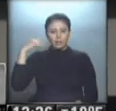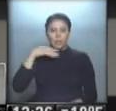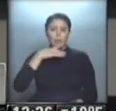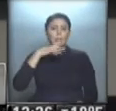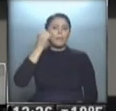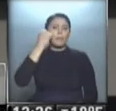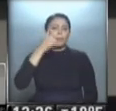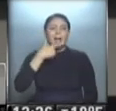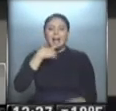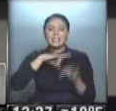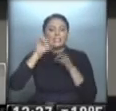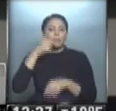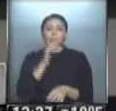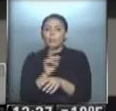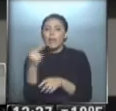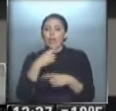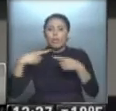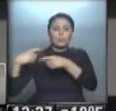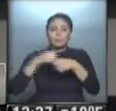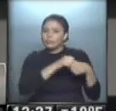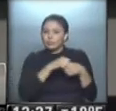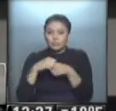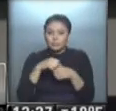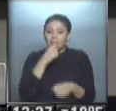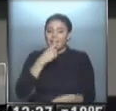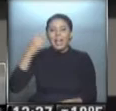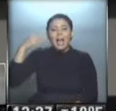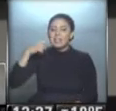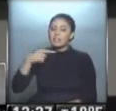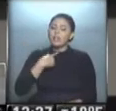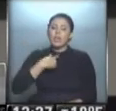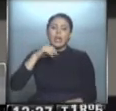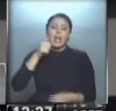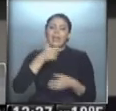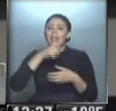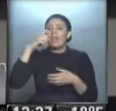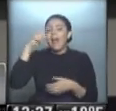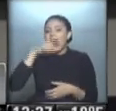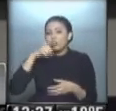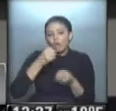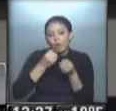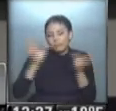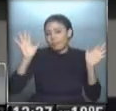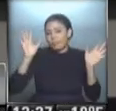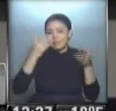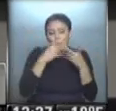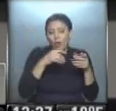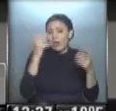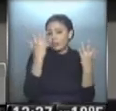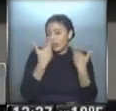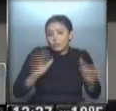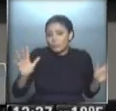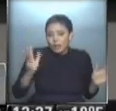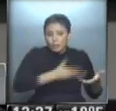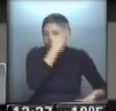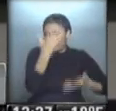el supuesto forcejeo en el caso de eduardo vázquez se dice que se le escapó el alcohol y que bueno se mojaron y se incendió esta chica bueno